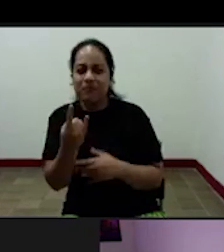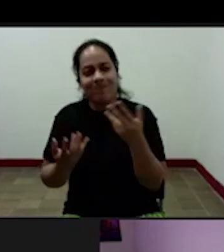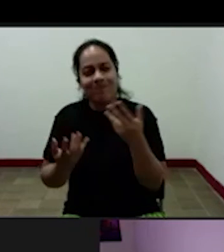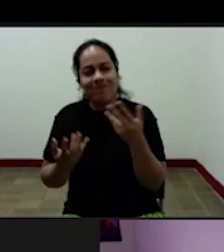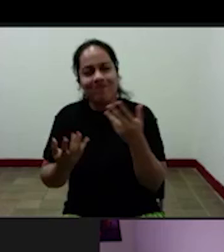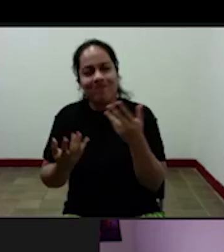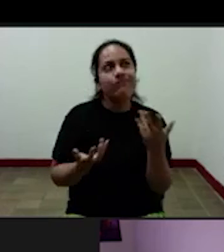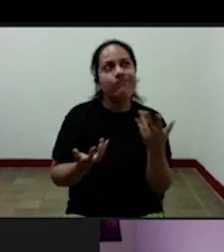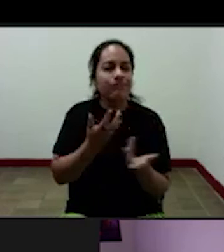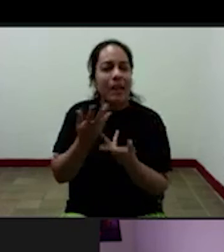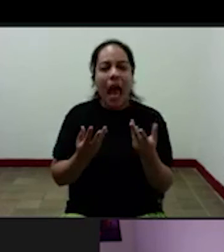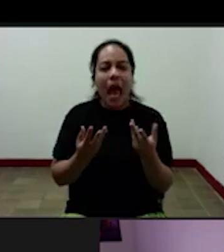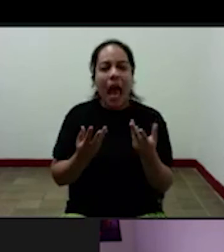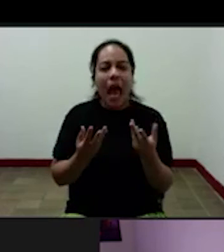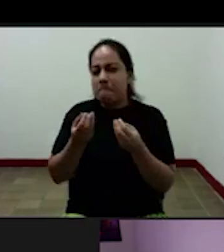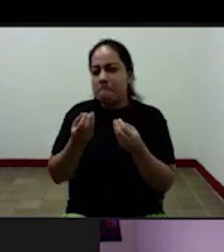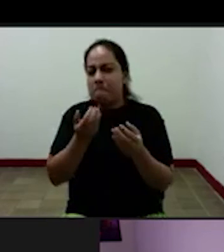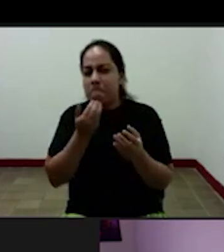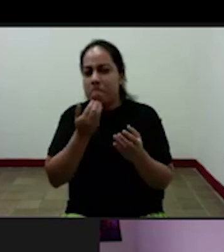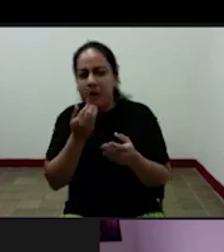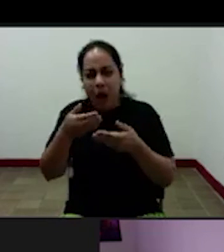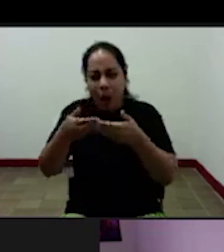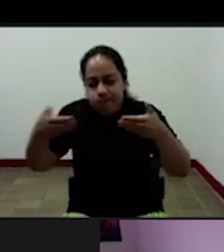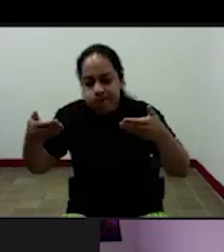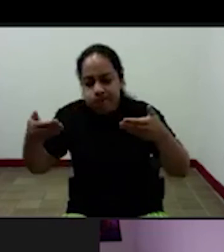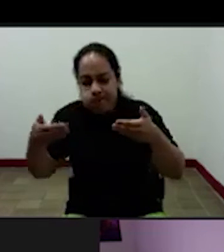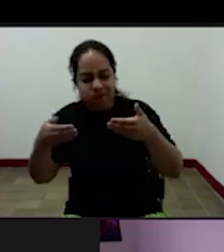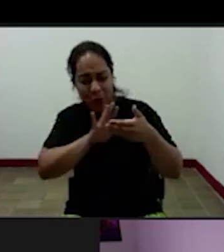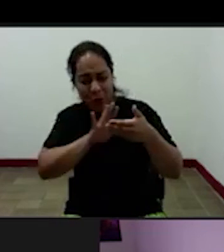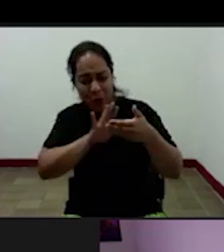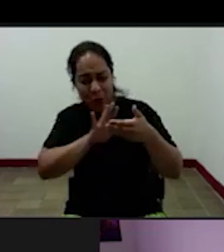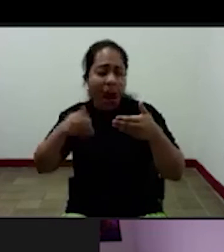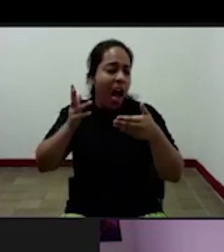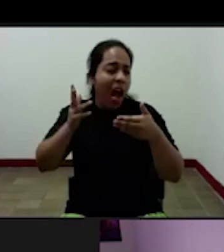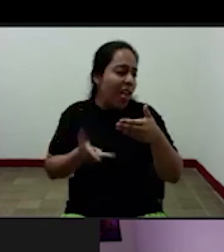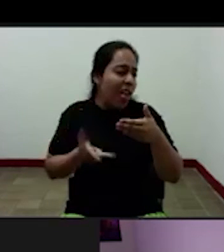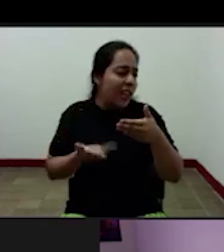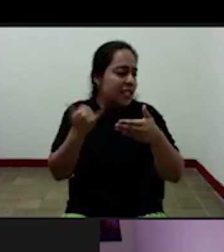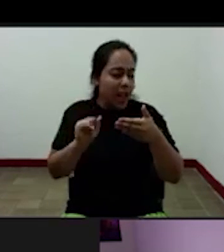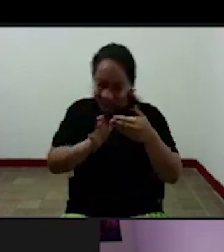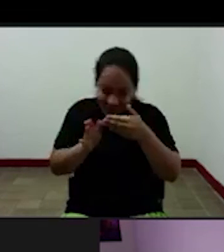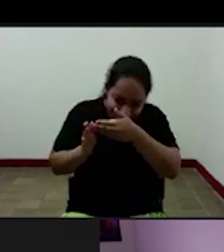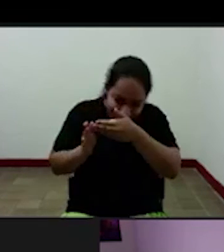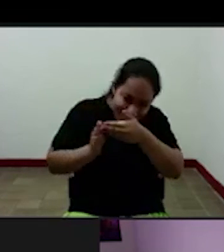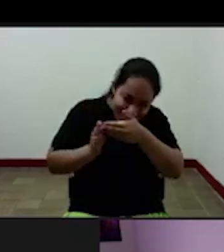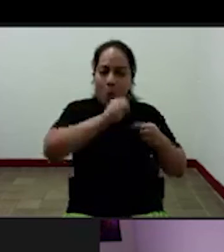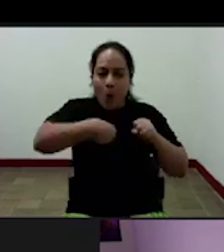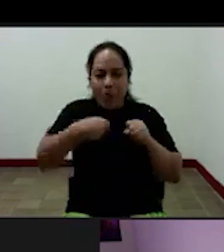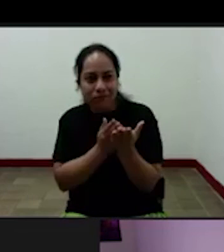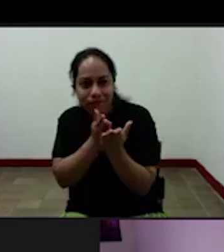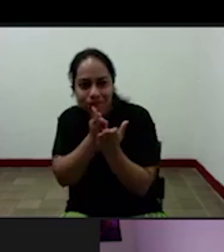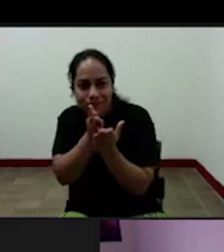estar en los bordes, minar un poquito las estructuras de la disciplina.